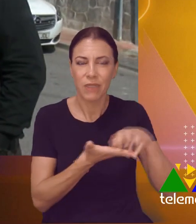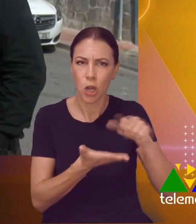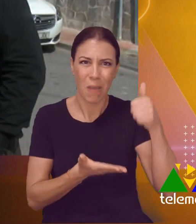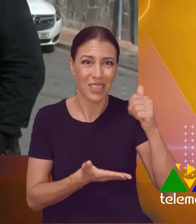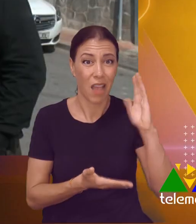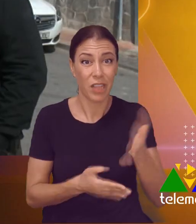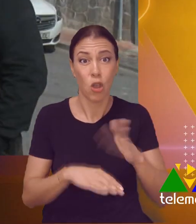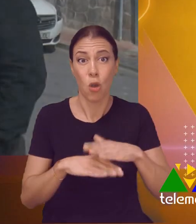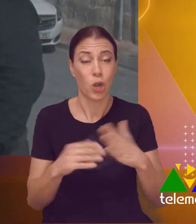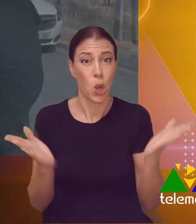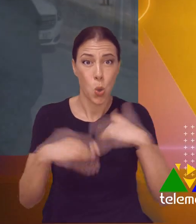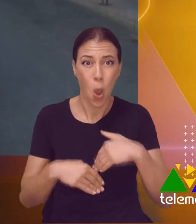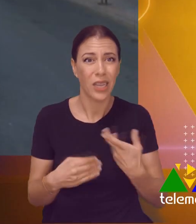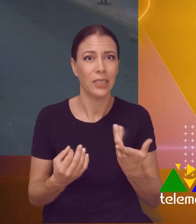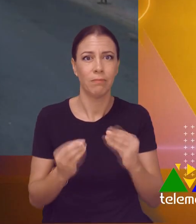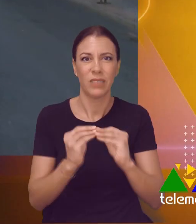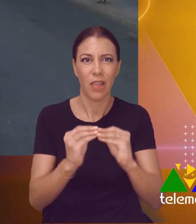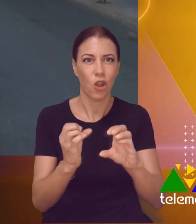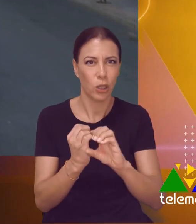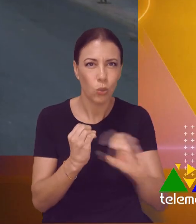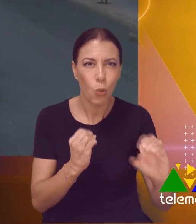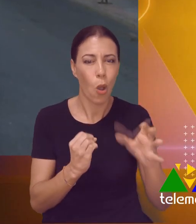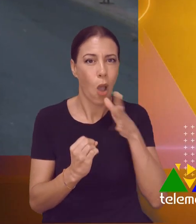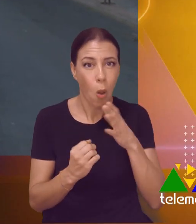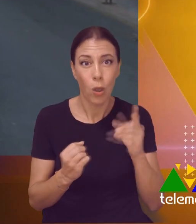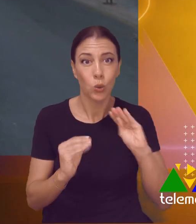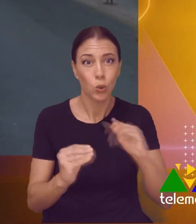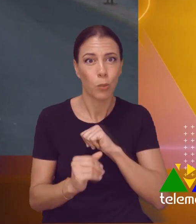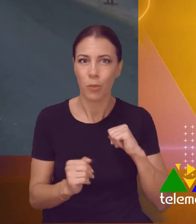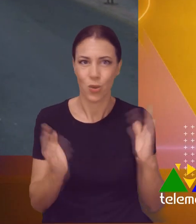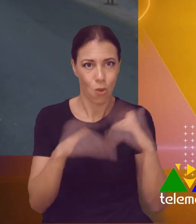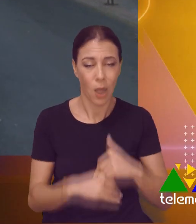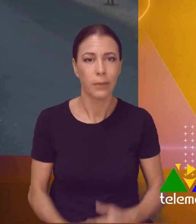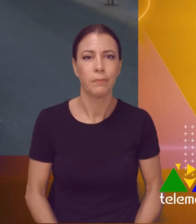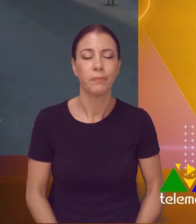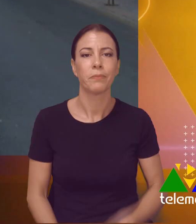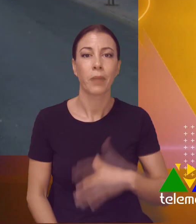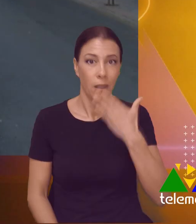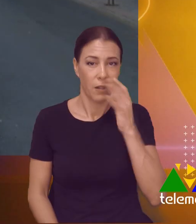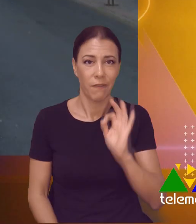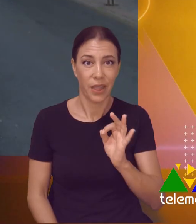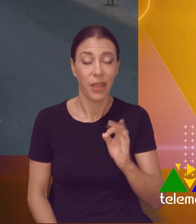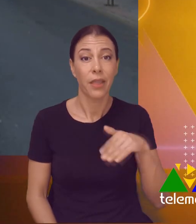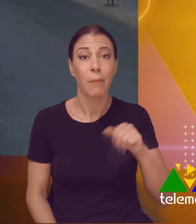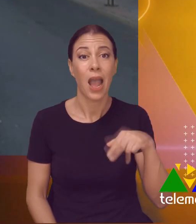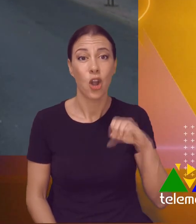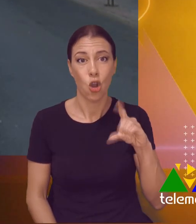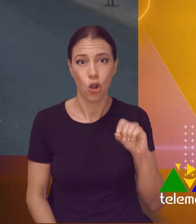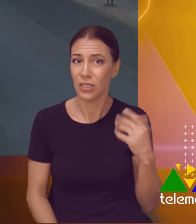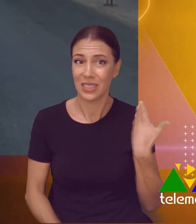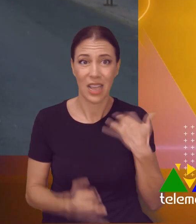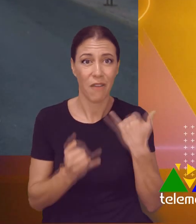tipo, ¿no? Bueno, pues la verdad es que, Manolo, llegamos al final de la visita, ¿no? De